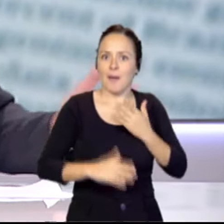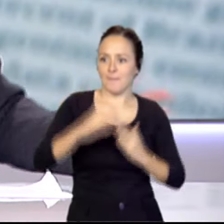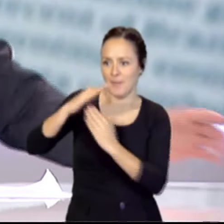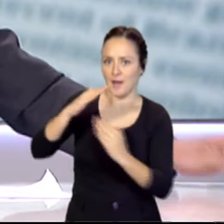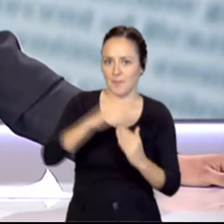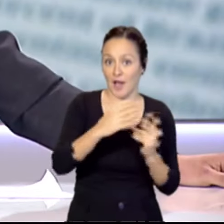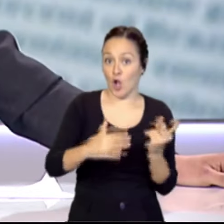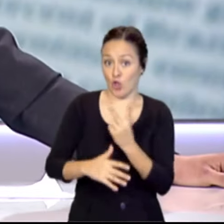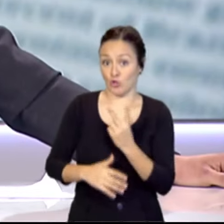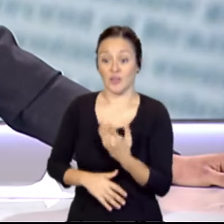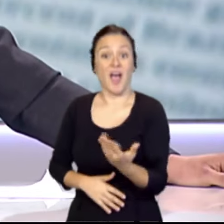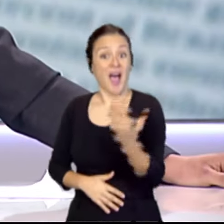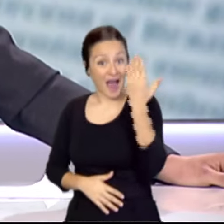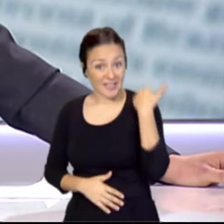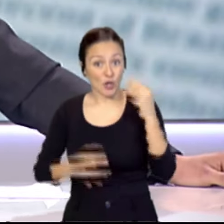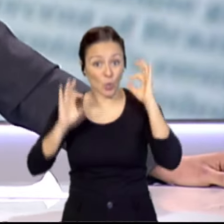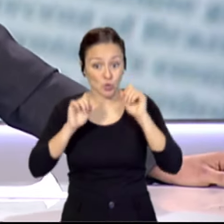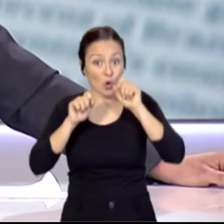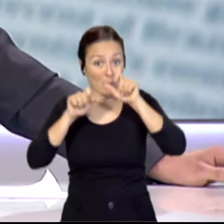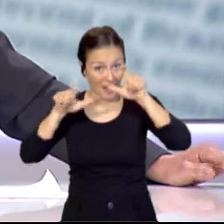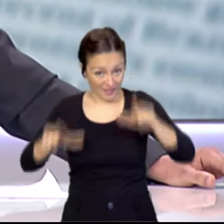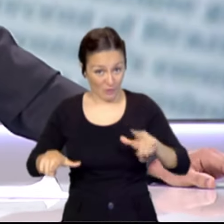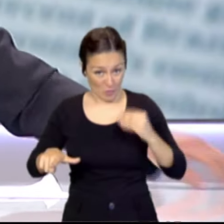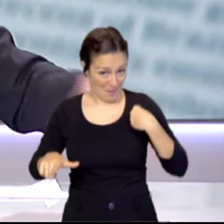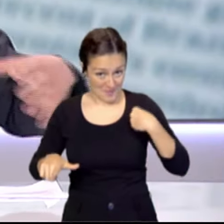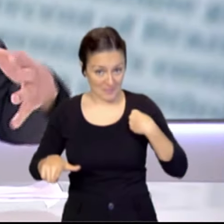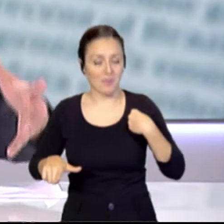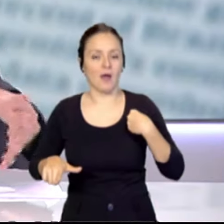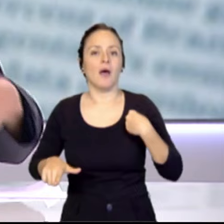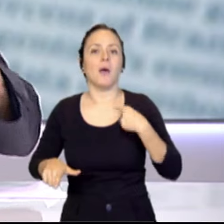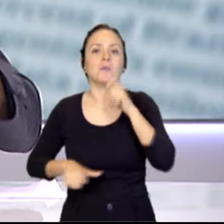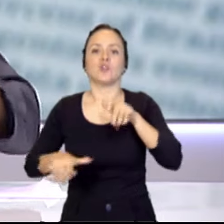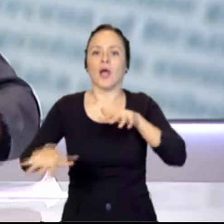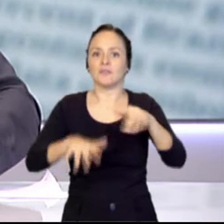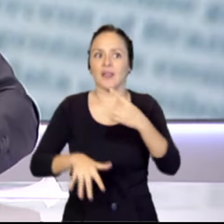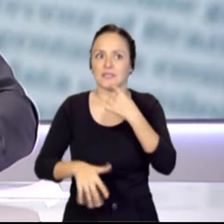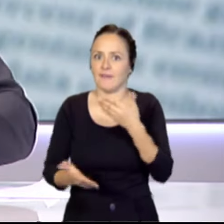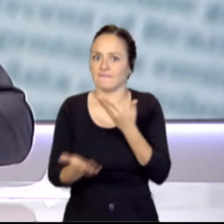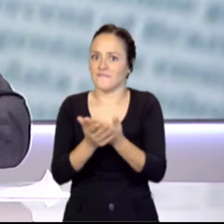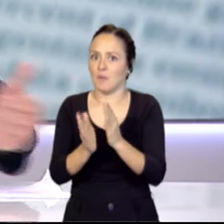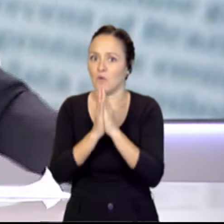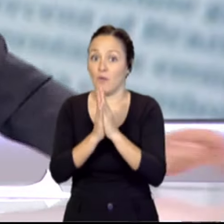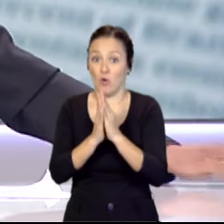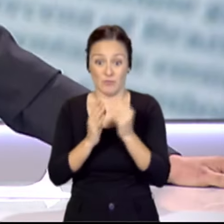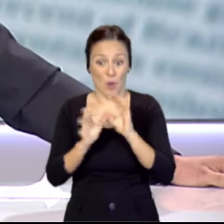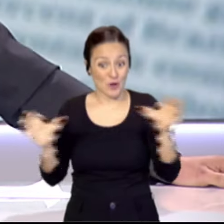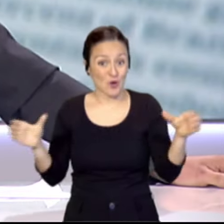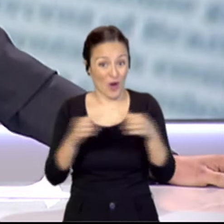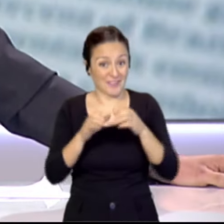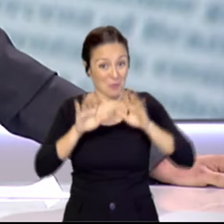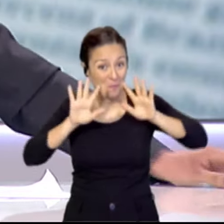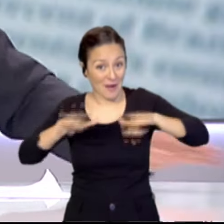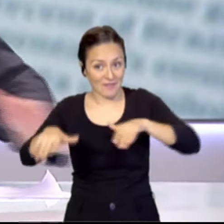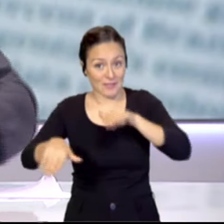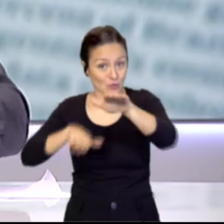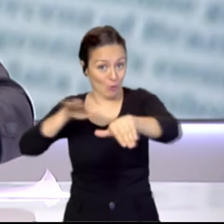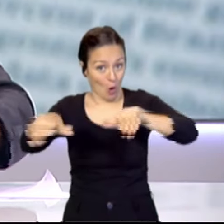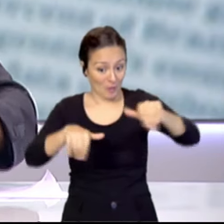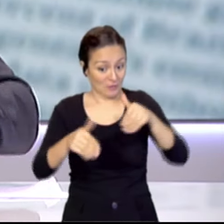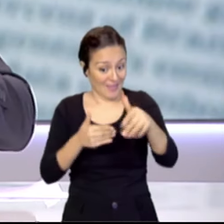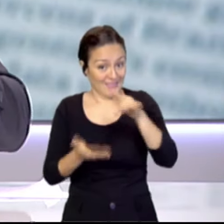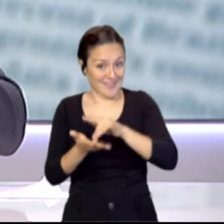precisamente los activistas de esta plataforma de Canarias se aguata que es uno de los colectivos que convoca esas manifestaciones del próximo 20 de abril de este